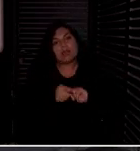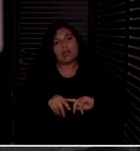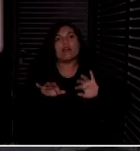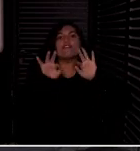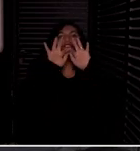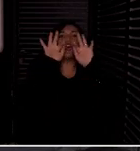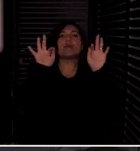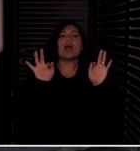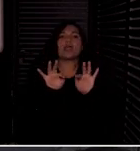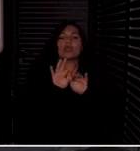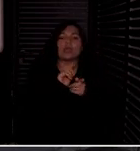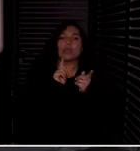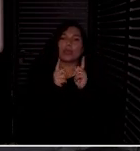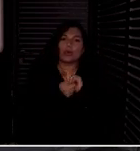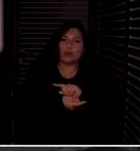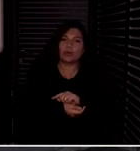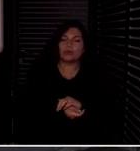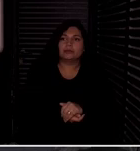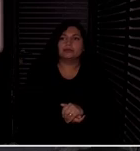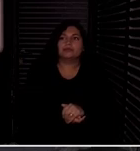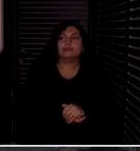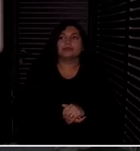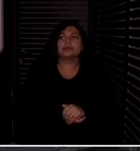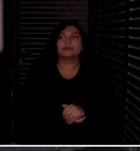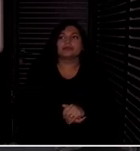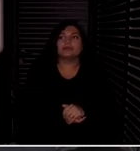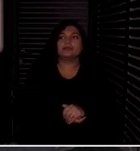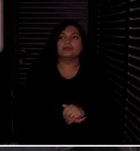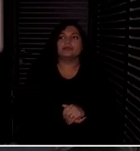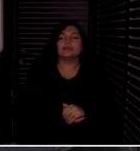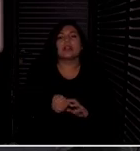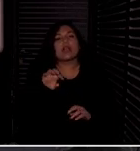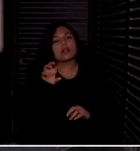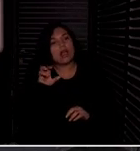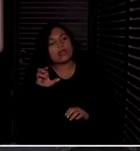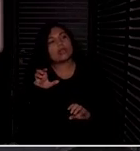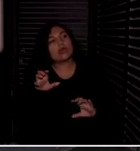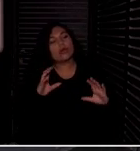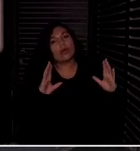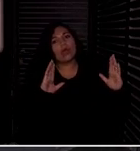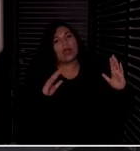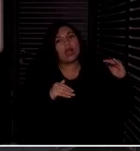formatos televisivos que siguen siendo los de la radiodifusión, los de la caja,